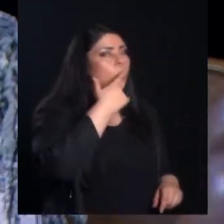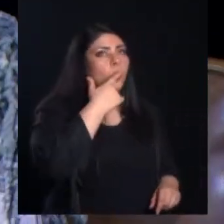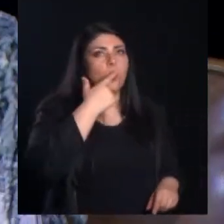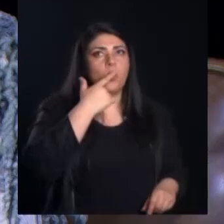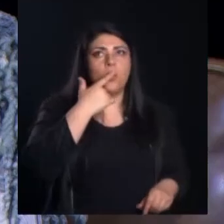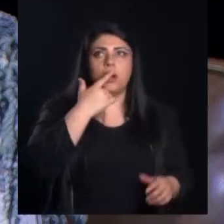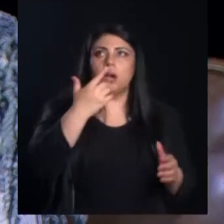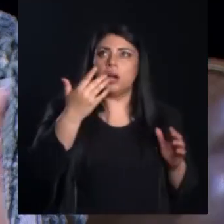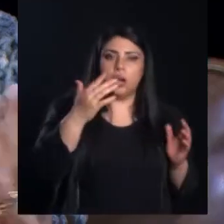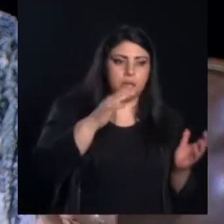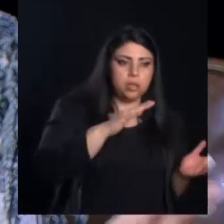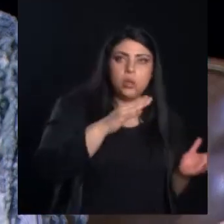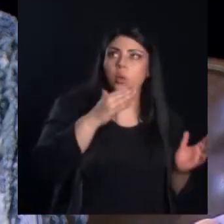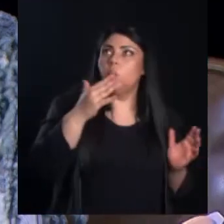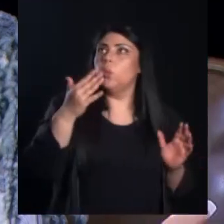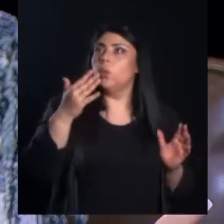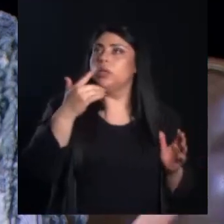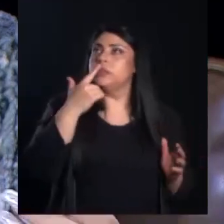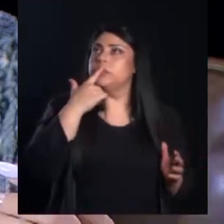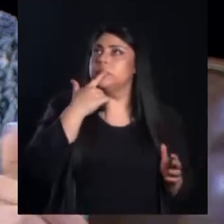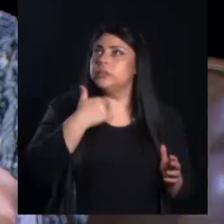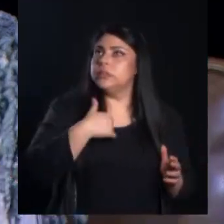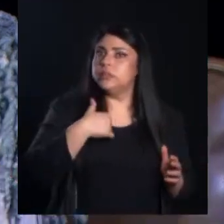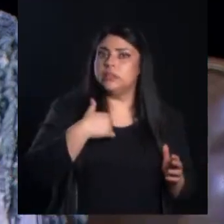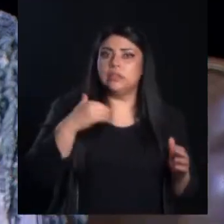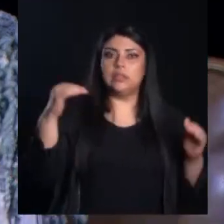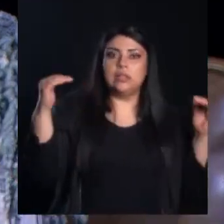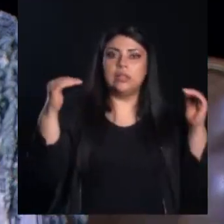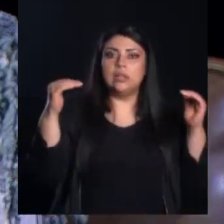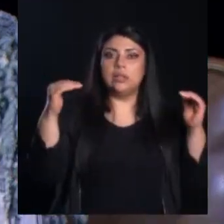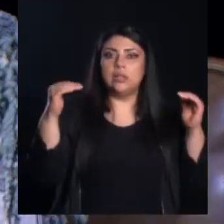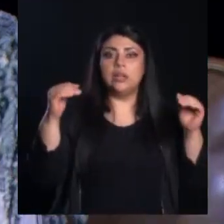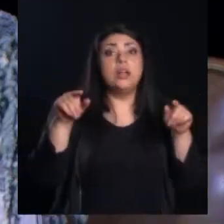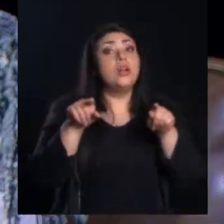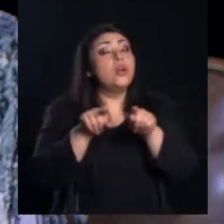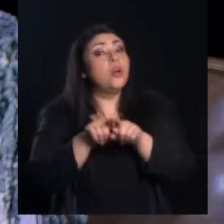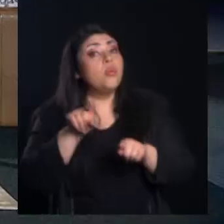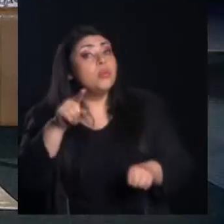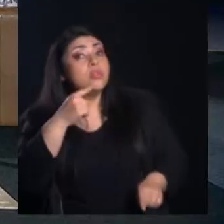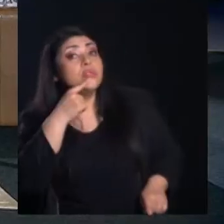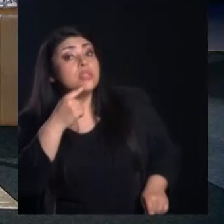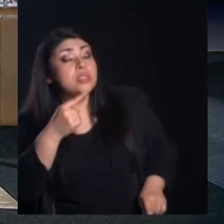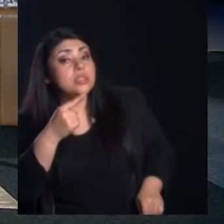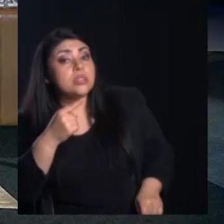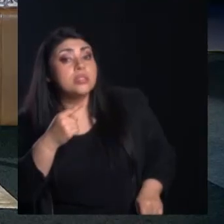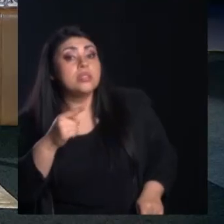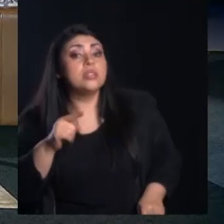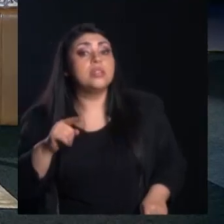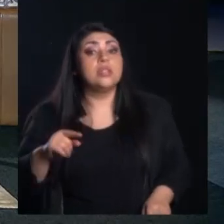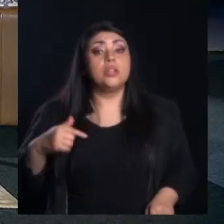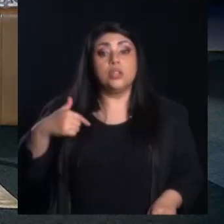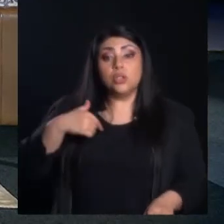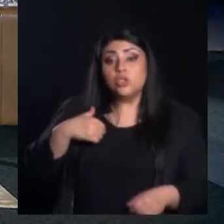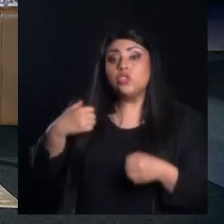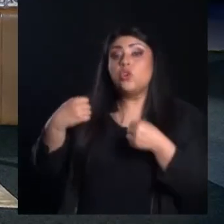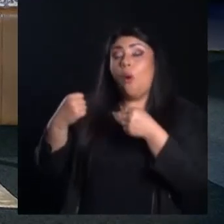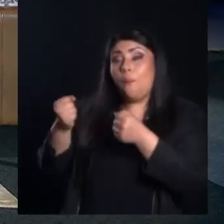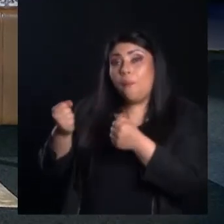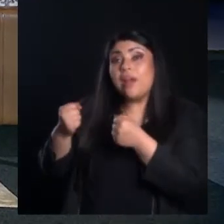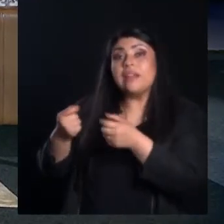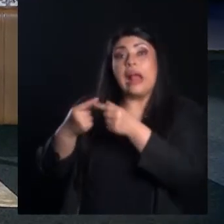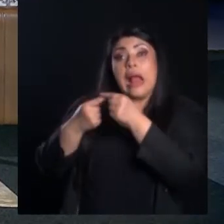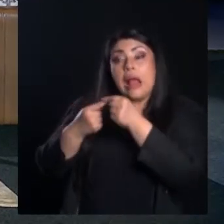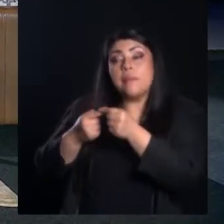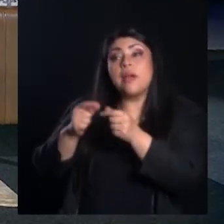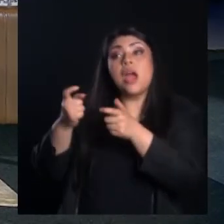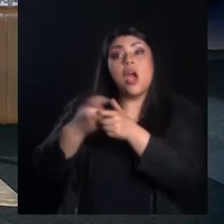comparamos así queremos ser como ellos ya mí me gusta lo que acabas de leer porque ellos te está diciendo yo voy a hacer algo contigo especial no quiere